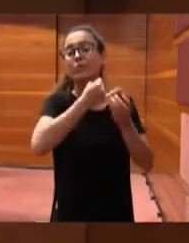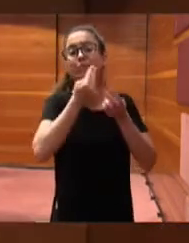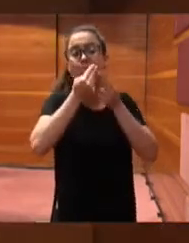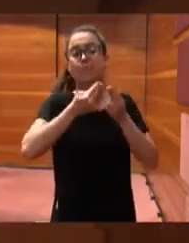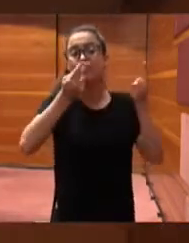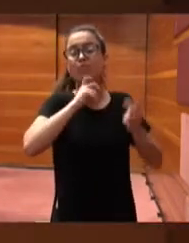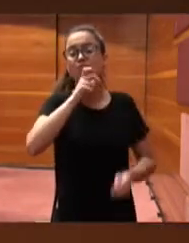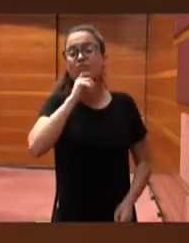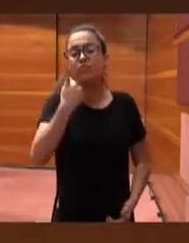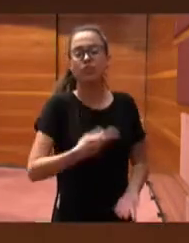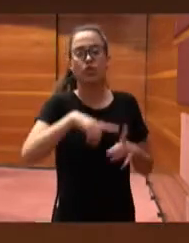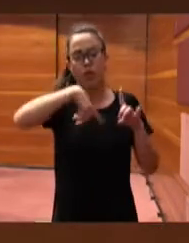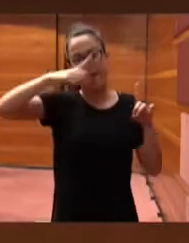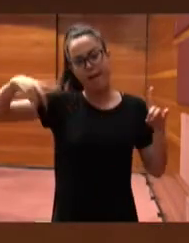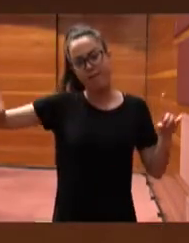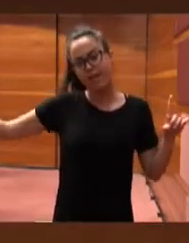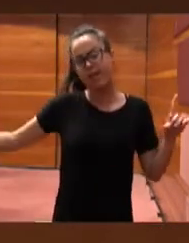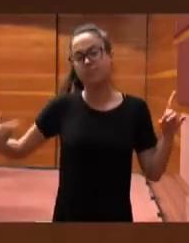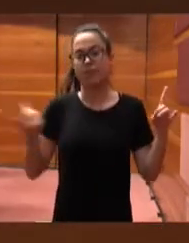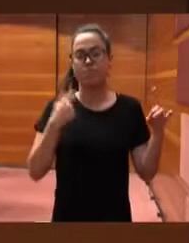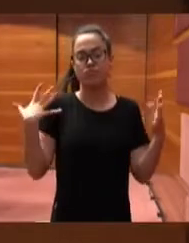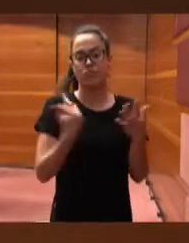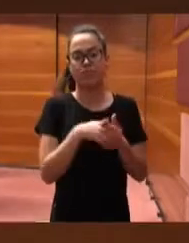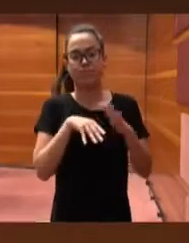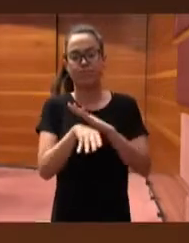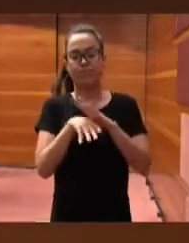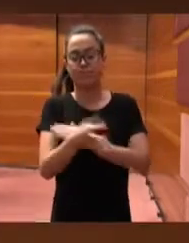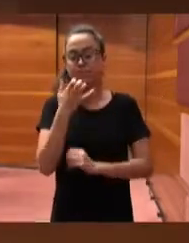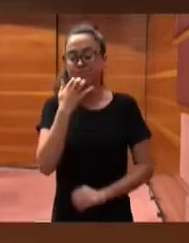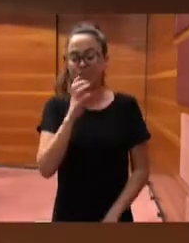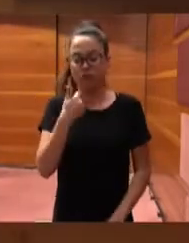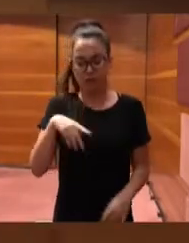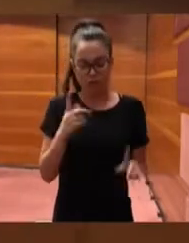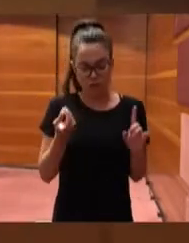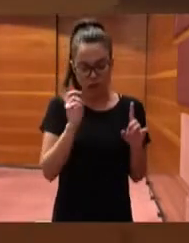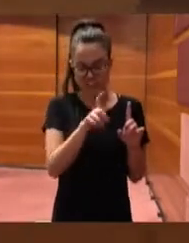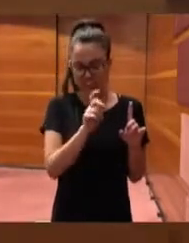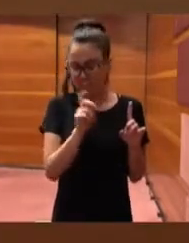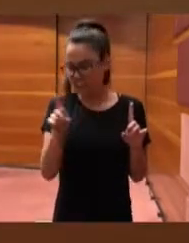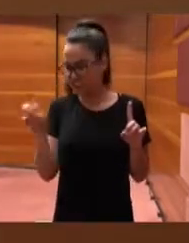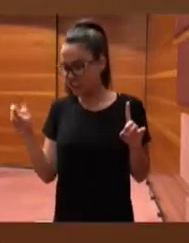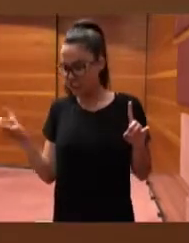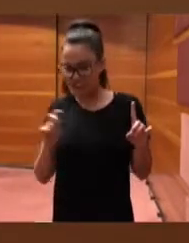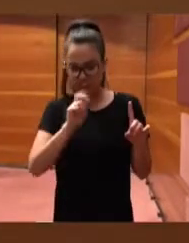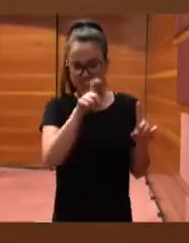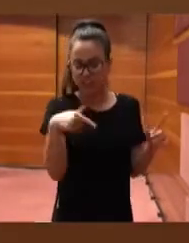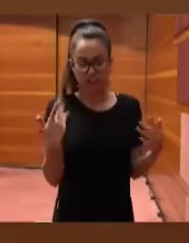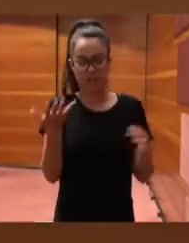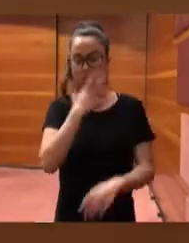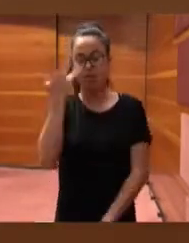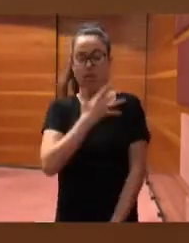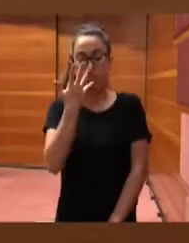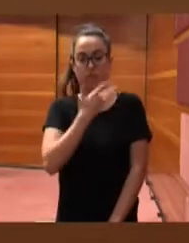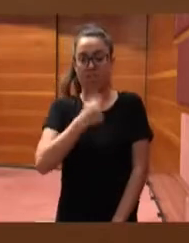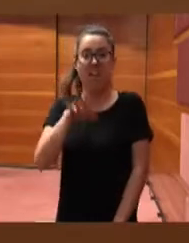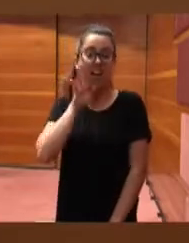Fundamentalmente mediante soluciones gráficas e interactivas. Si yo pinto el presupuesto en cajitas que se abren, que se cierran, que juego con ellas, la relaciono, como he visto